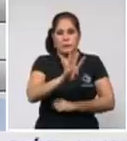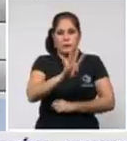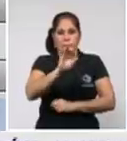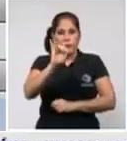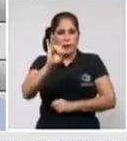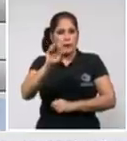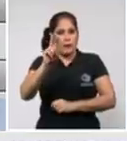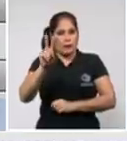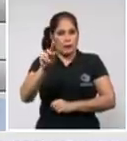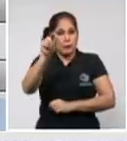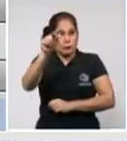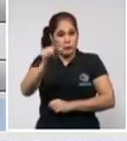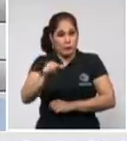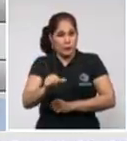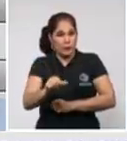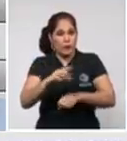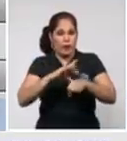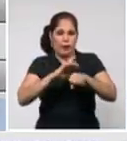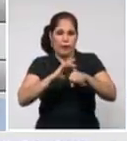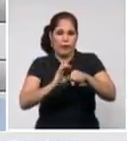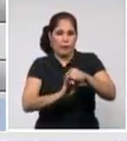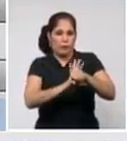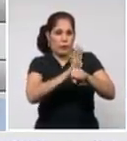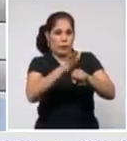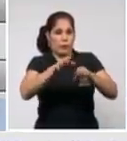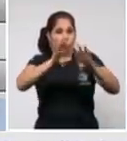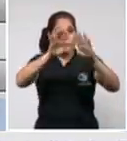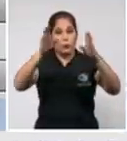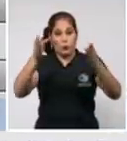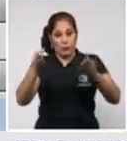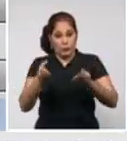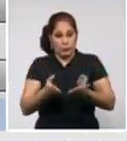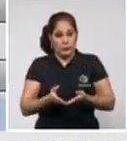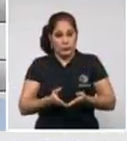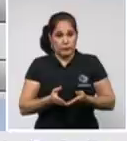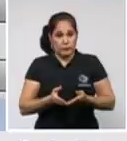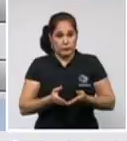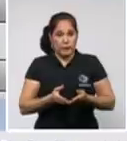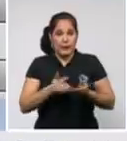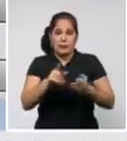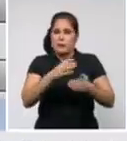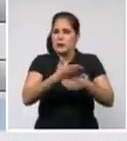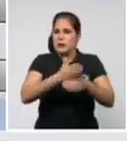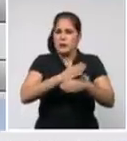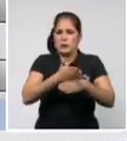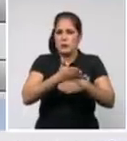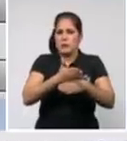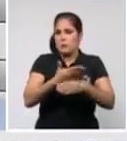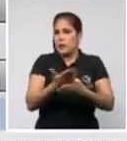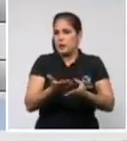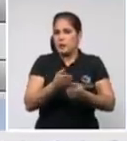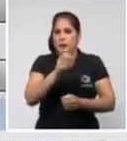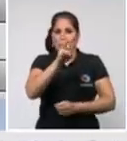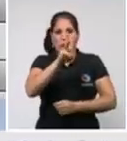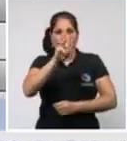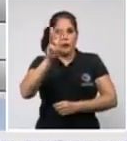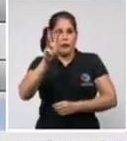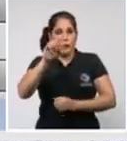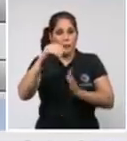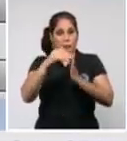245.472 personas con la enfermedad y ya eso da un total de